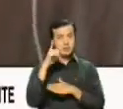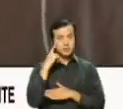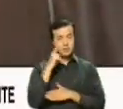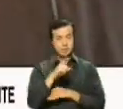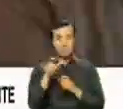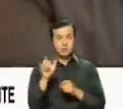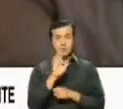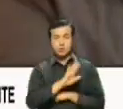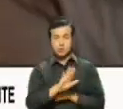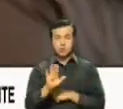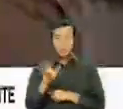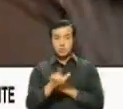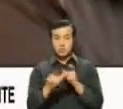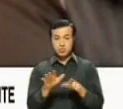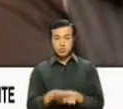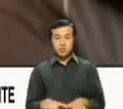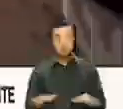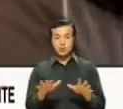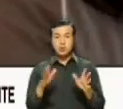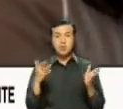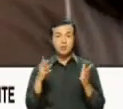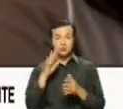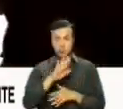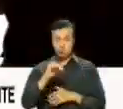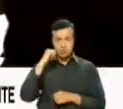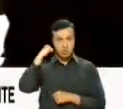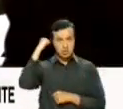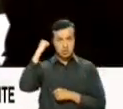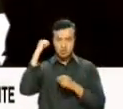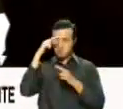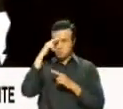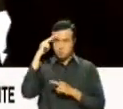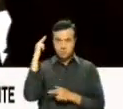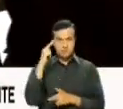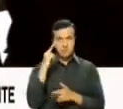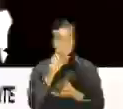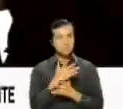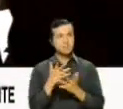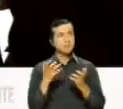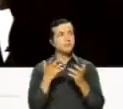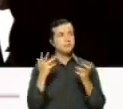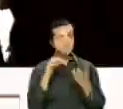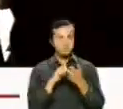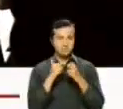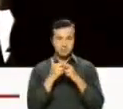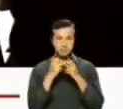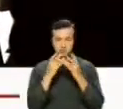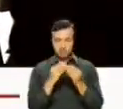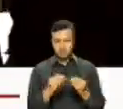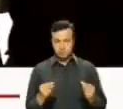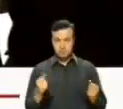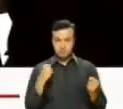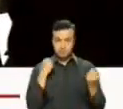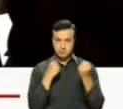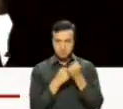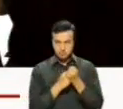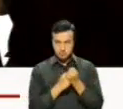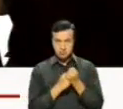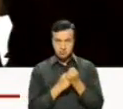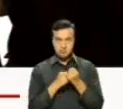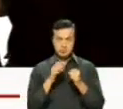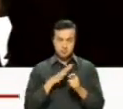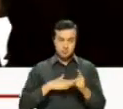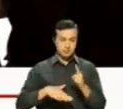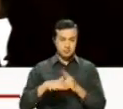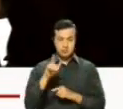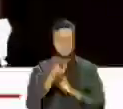las personas para que no sean víctimas de vulneración de derechos. Se pretende dar soluciones y apoyo a la